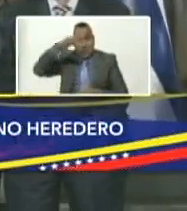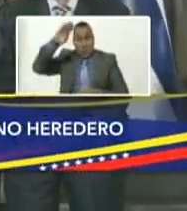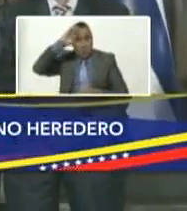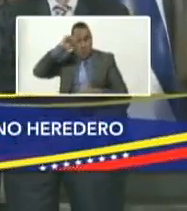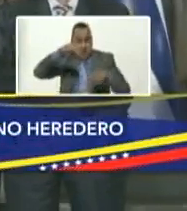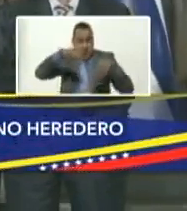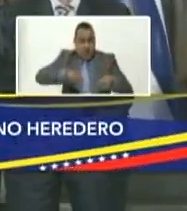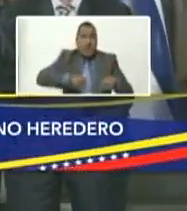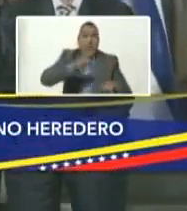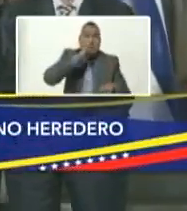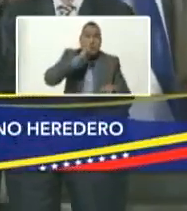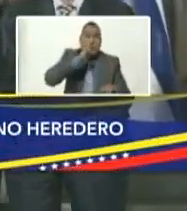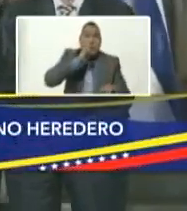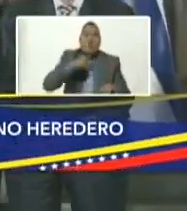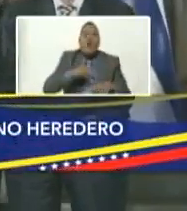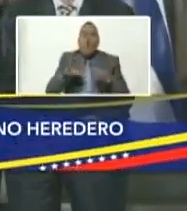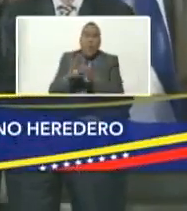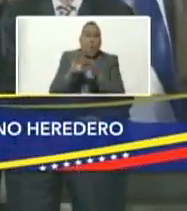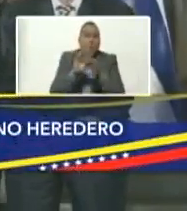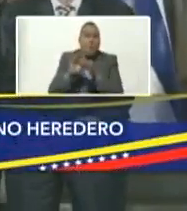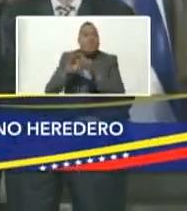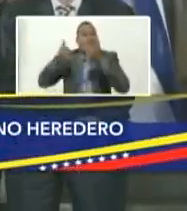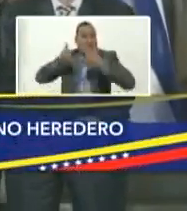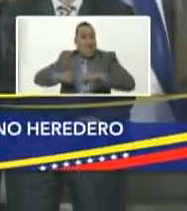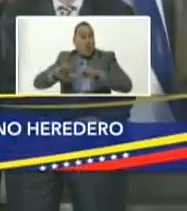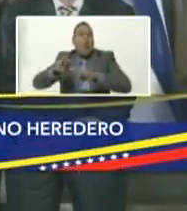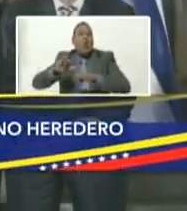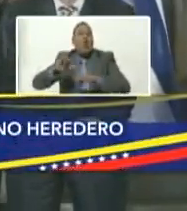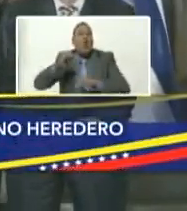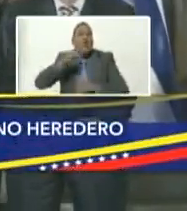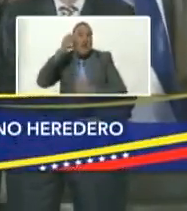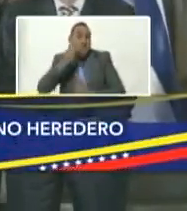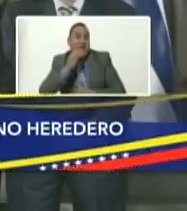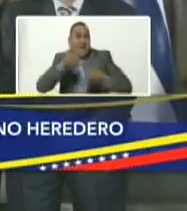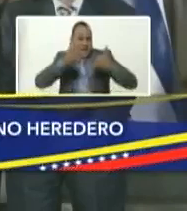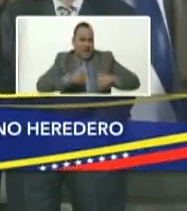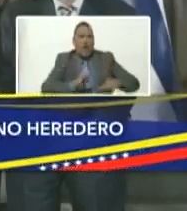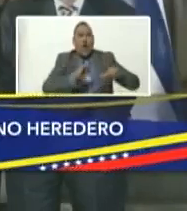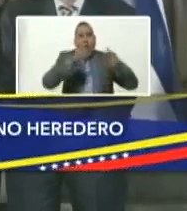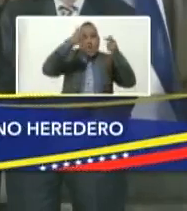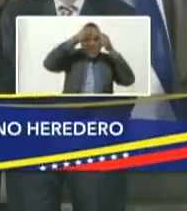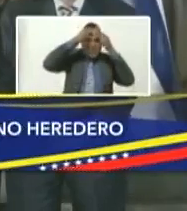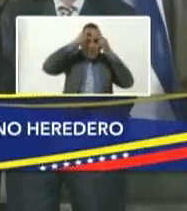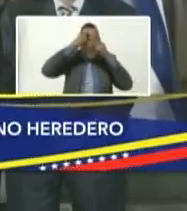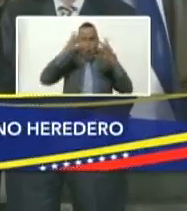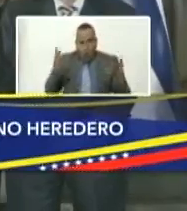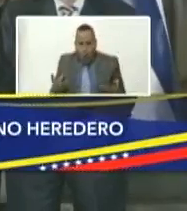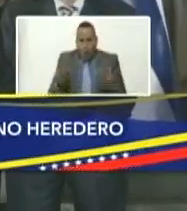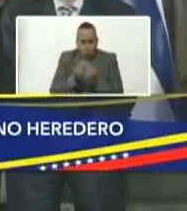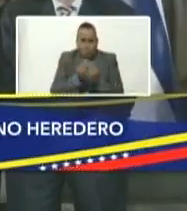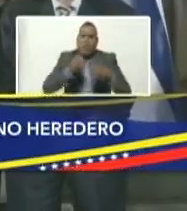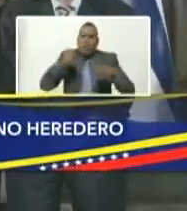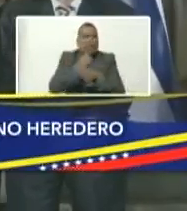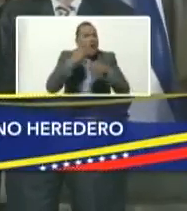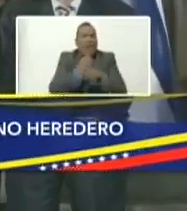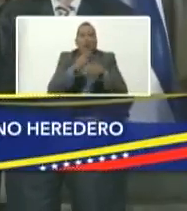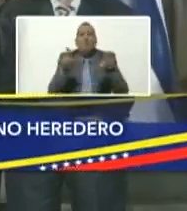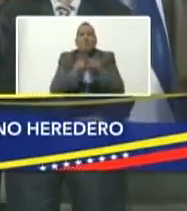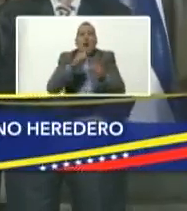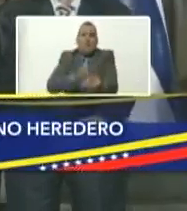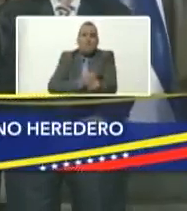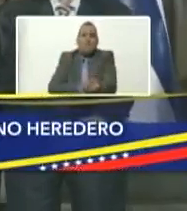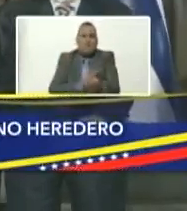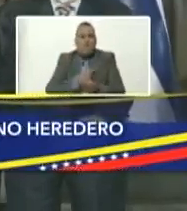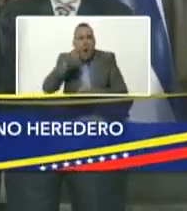Los hijos de Fidel y de Chávez al frente de nuestras revoluciones. Trabajando como hermanos, aprendiendo del